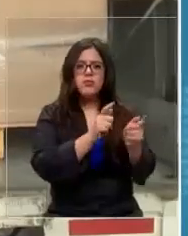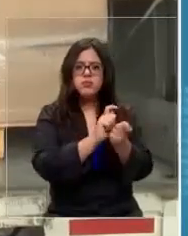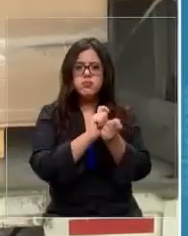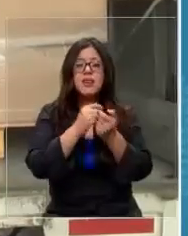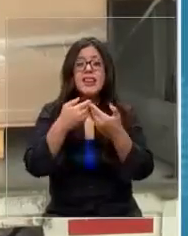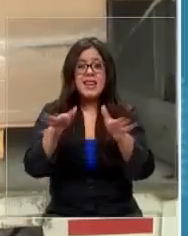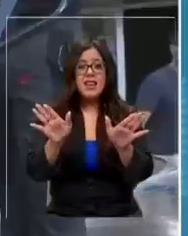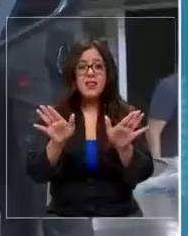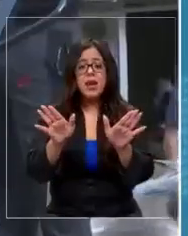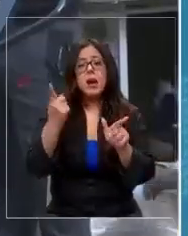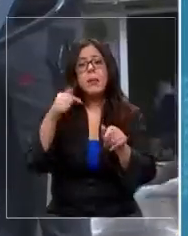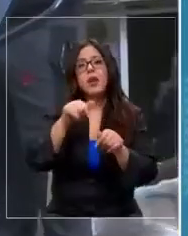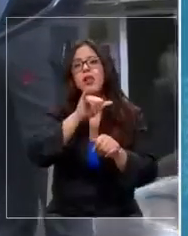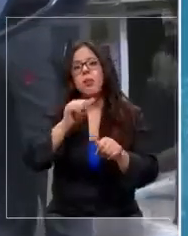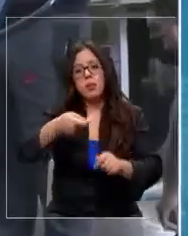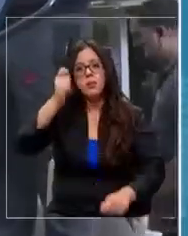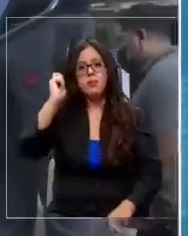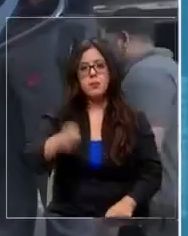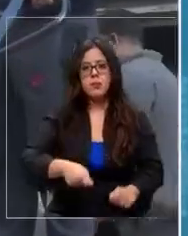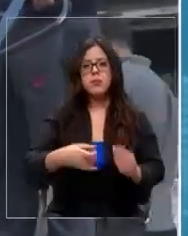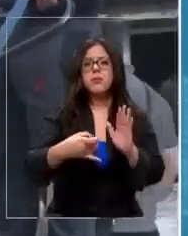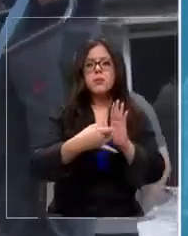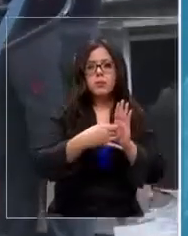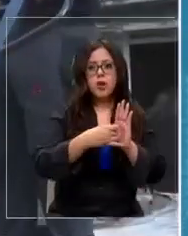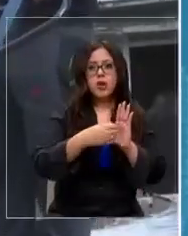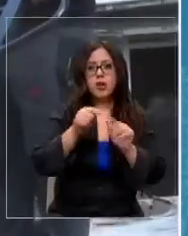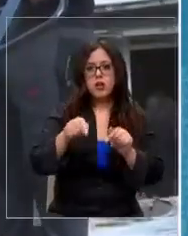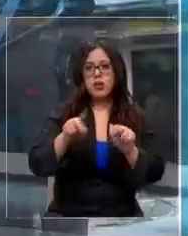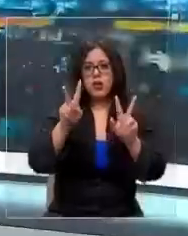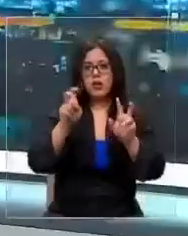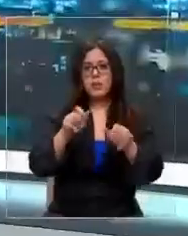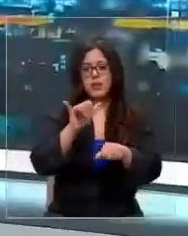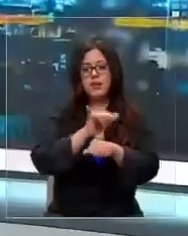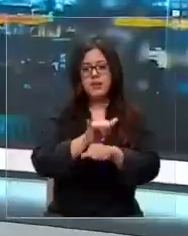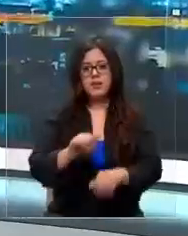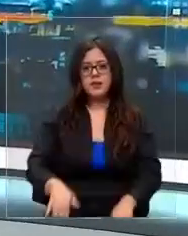formalizados por este delito de infracción a la ley de propiedad intelectual. Muchas gracias, Pato. Buenas noches. Buenas noches.